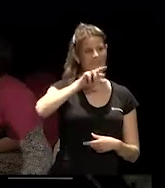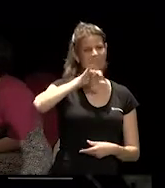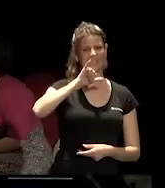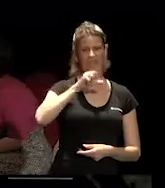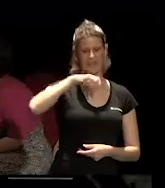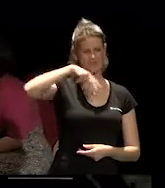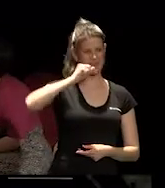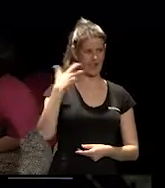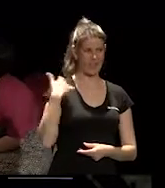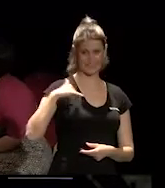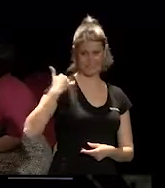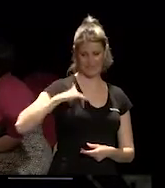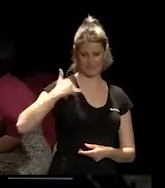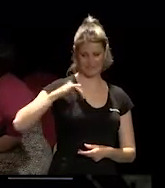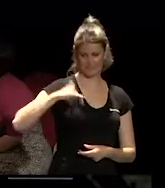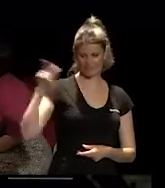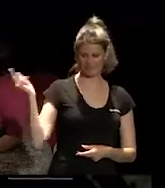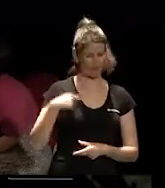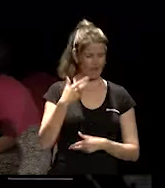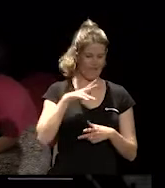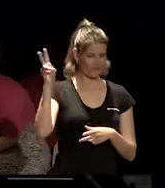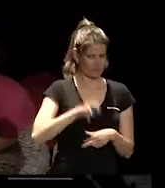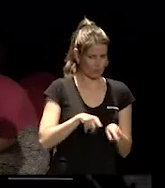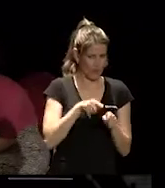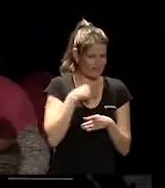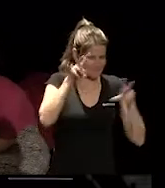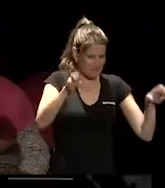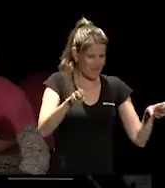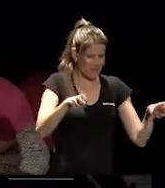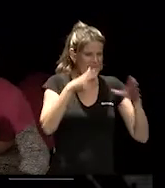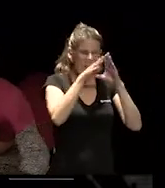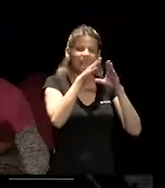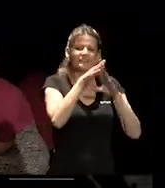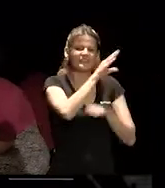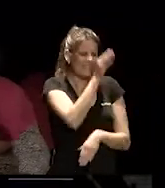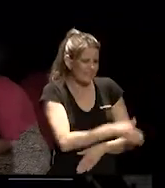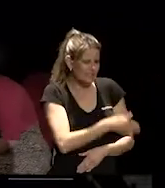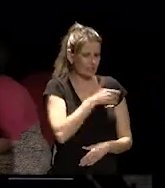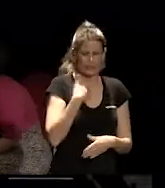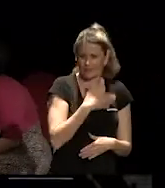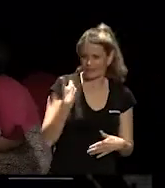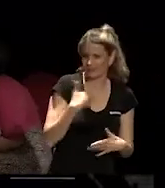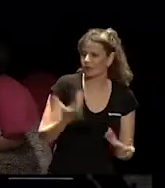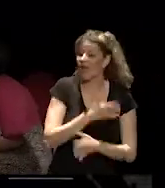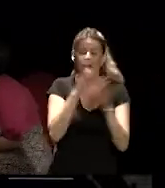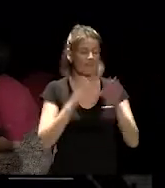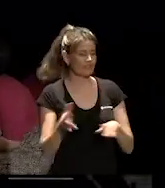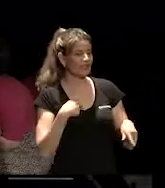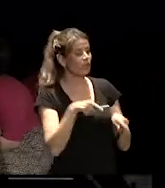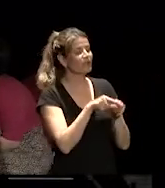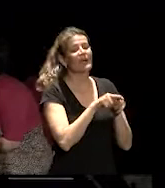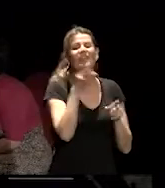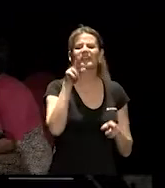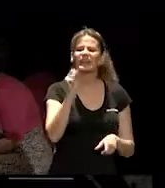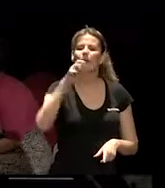de latino, nos cambió ya la historia también. Entonces tuvimos que integrar el rollo latino, ¡buah! Flipas. Yo tuve que ponerme las pilas. Ramón